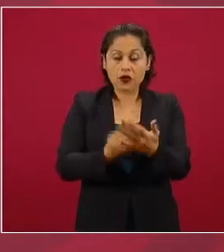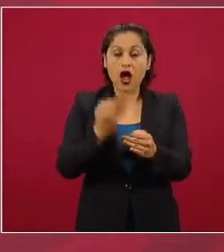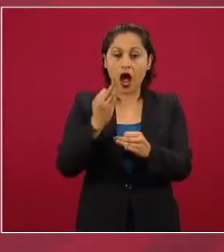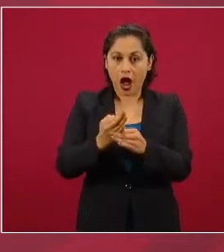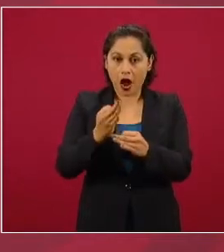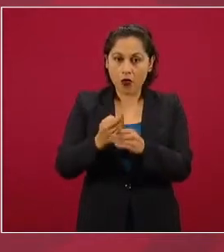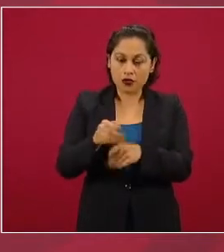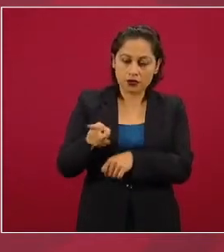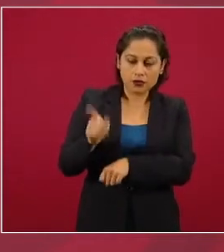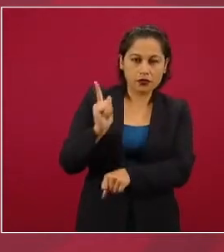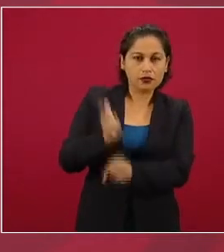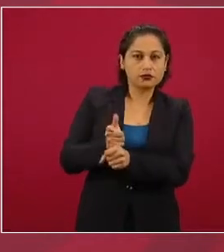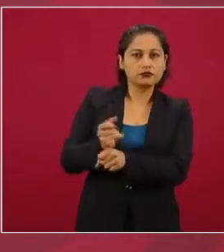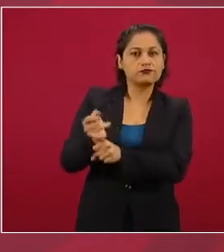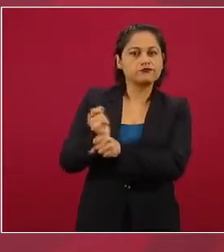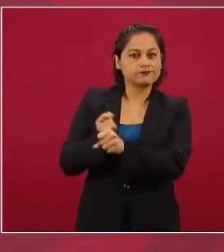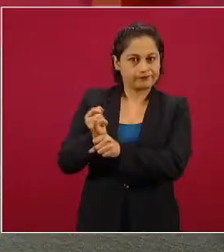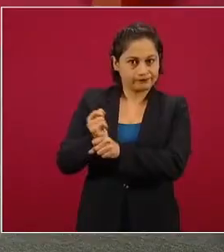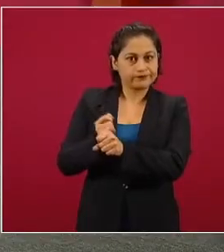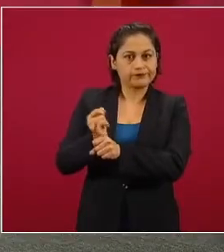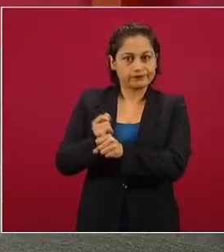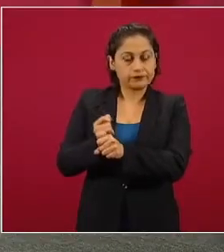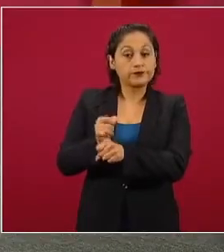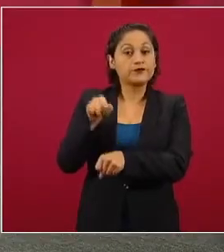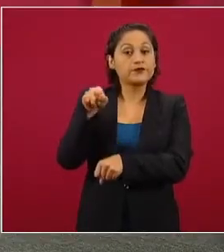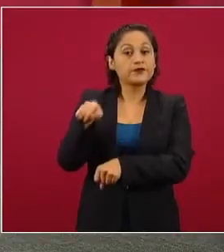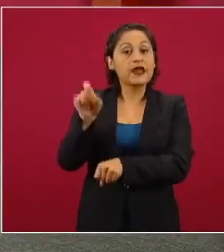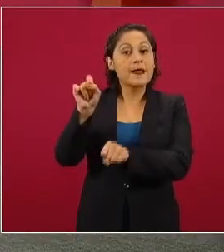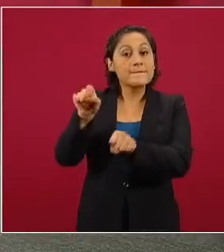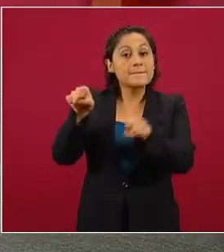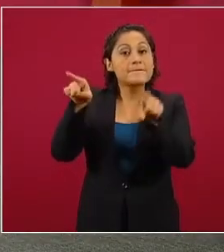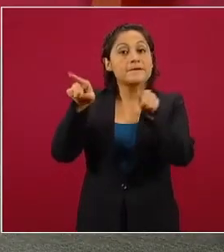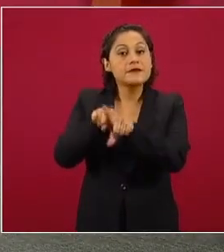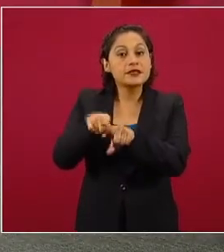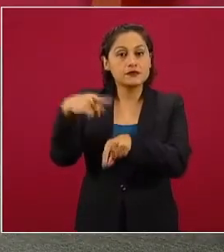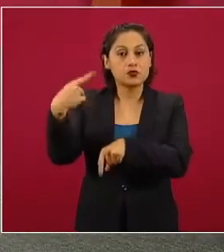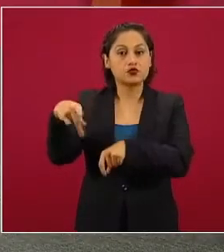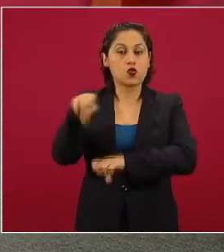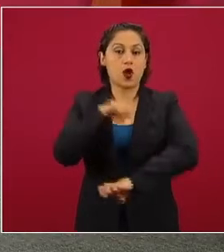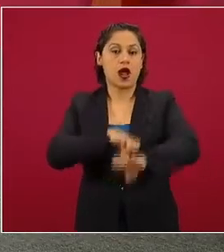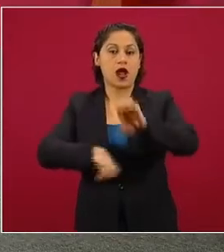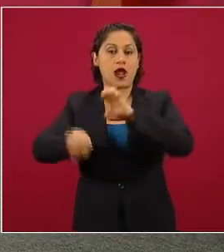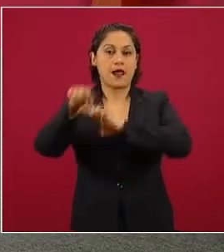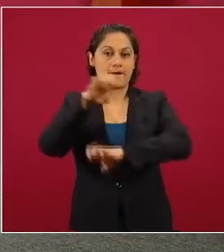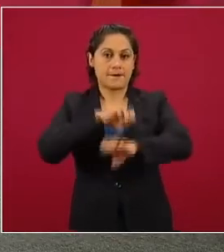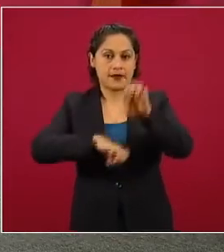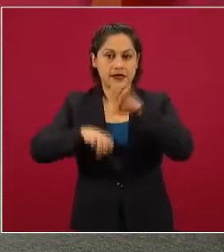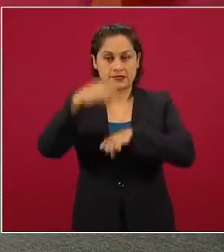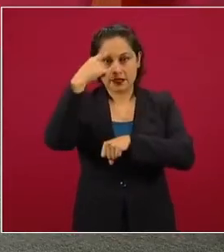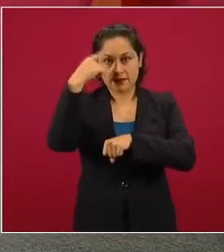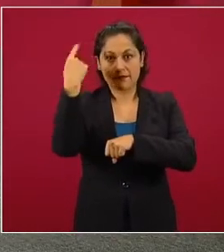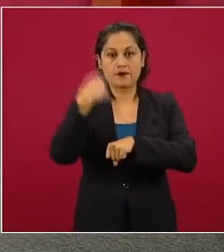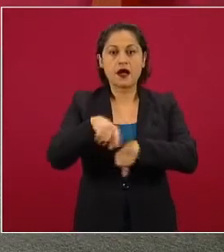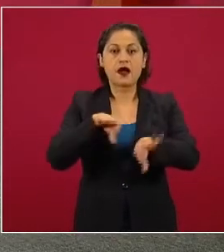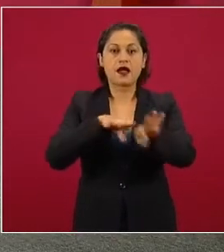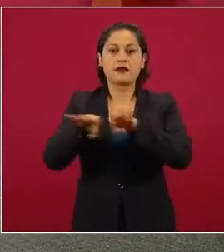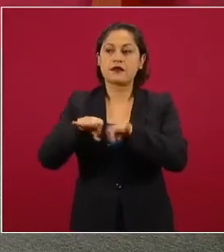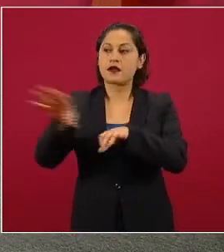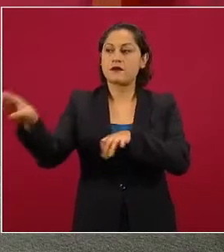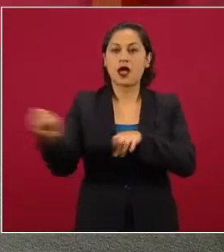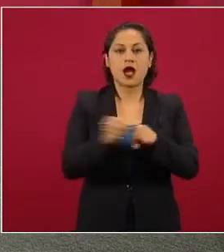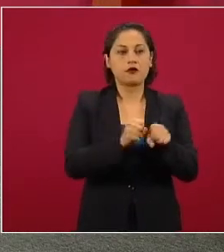que al mismo tiempo tenía una empresa de subcontratación, un outsourcing.